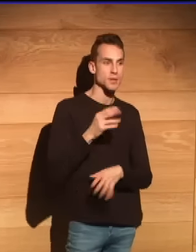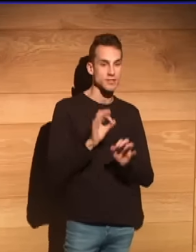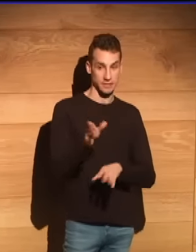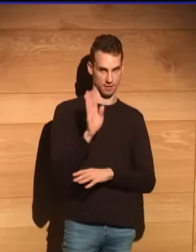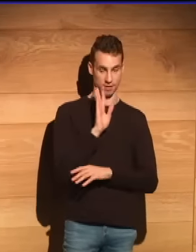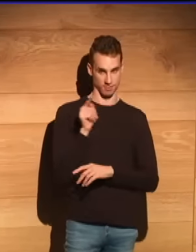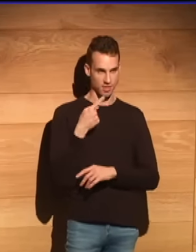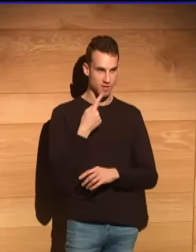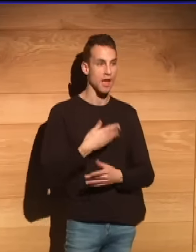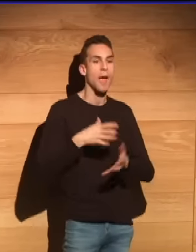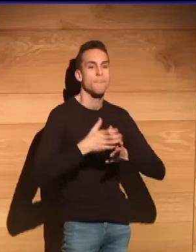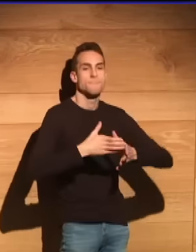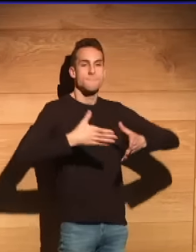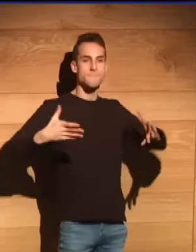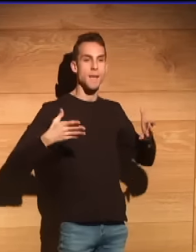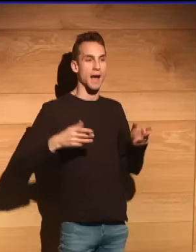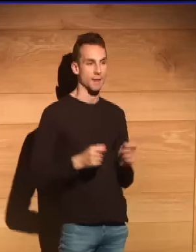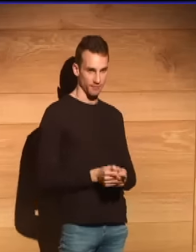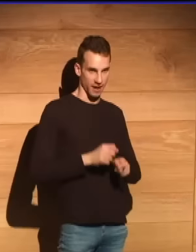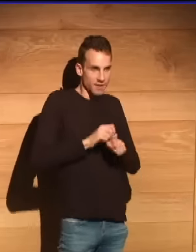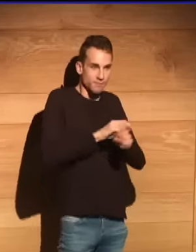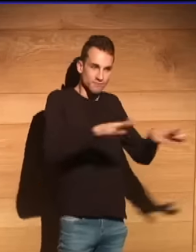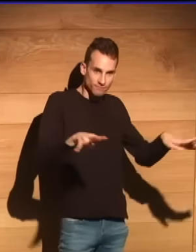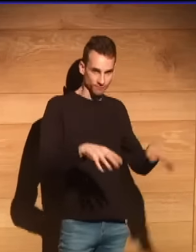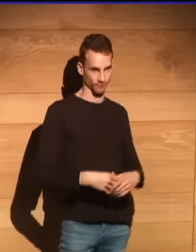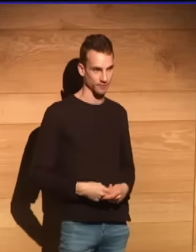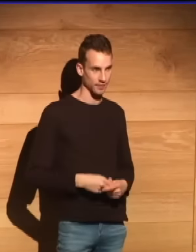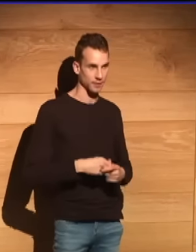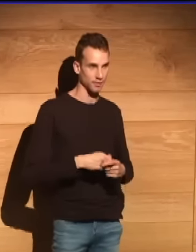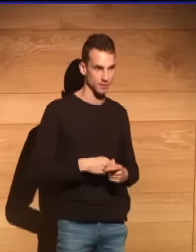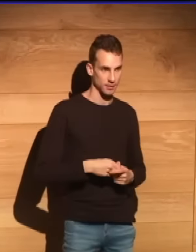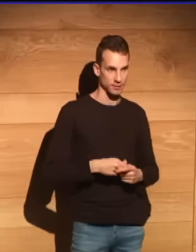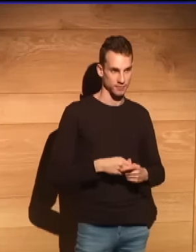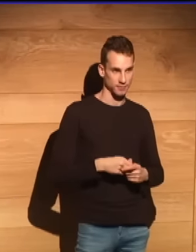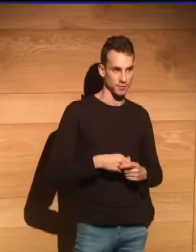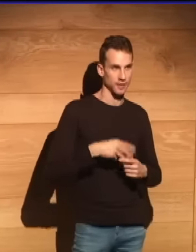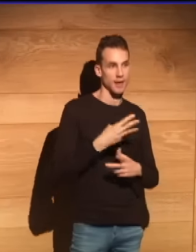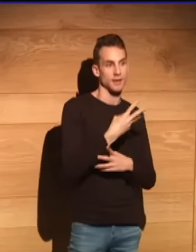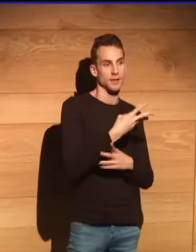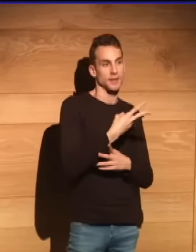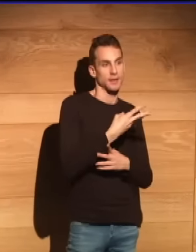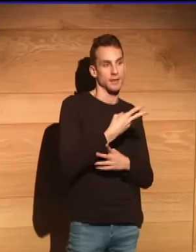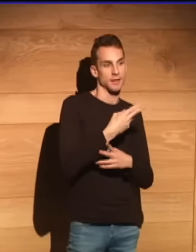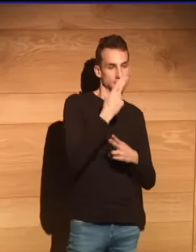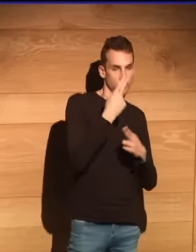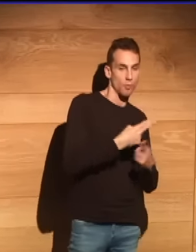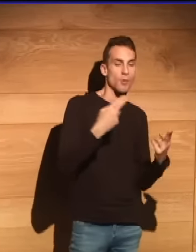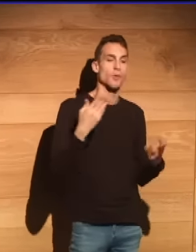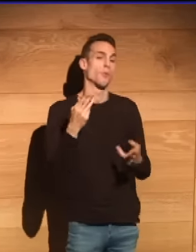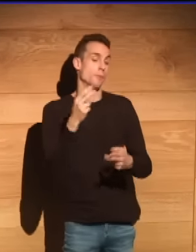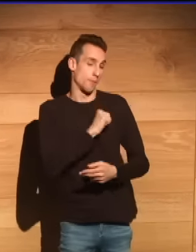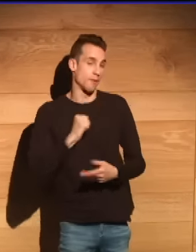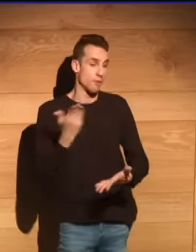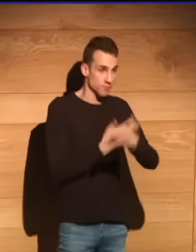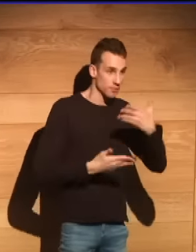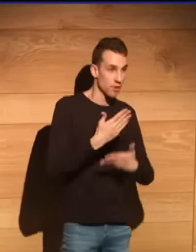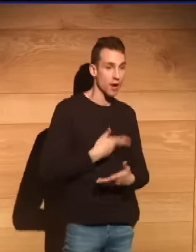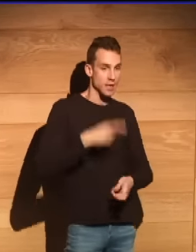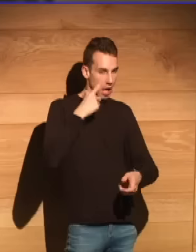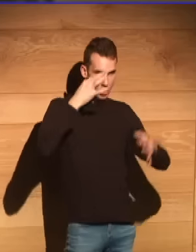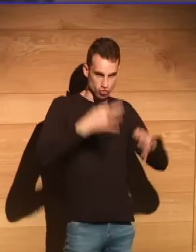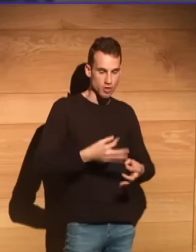tú, amplificar, que de cada euro público hayan 3 euros del sector privado, y asegurarnos en algo